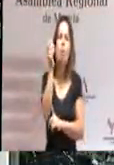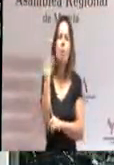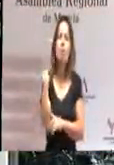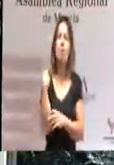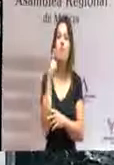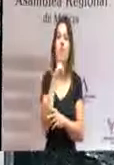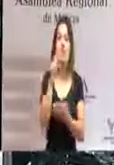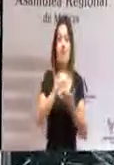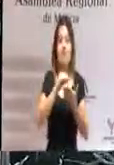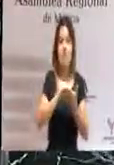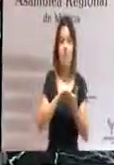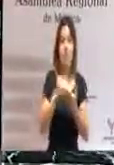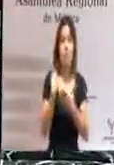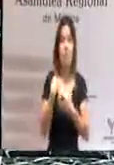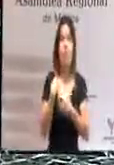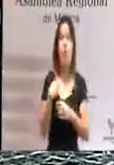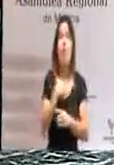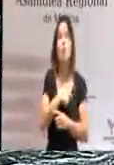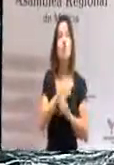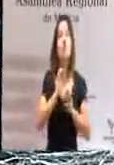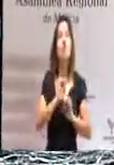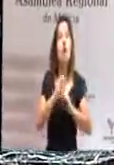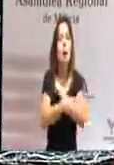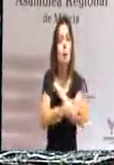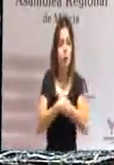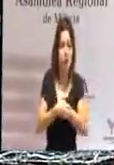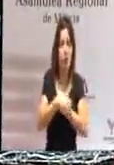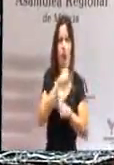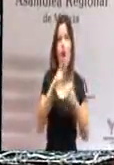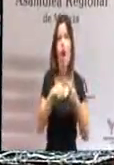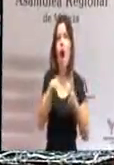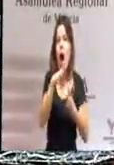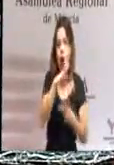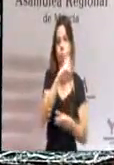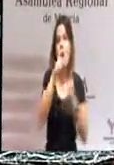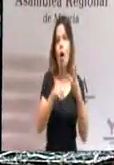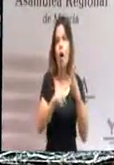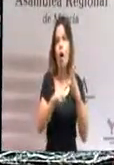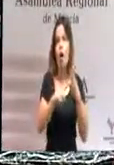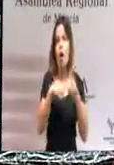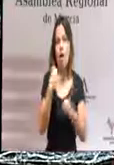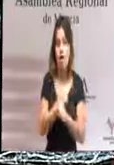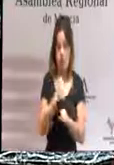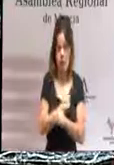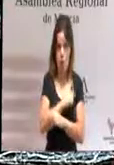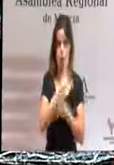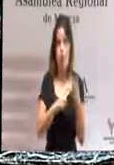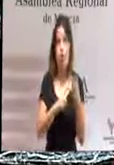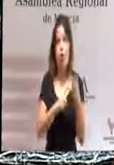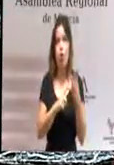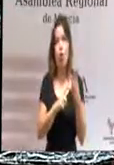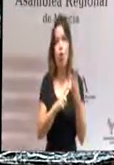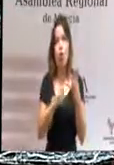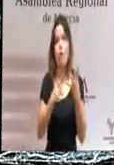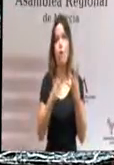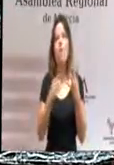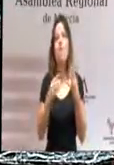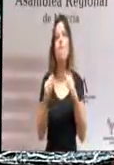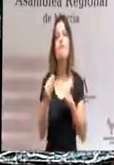22 ocasiones las comisiones de pobreza, agua, empleo y